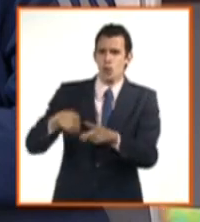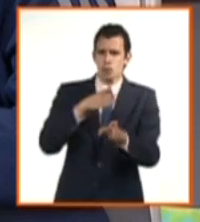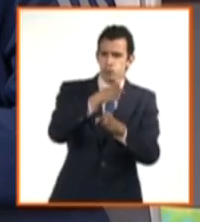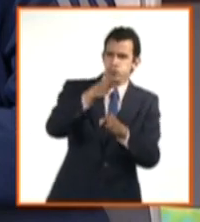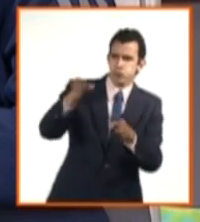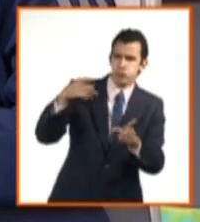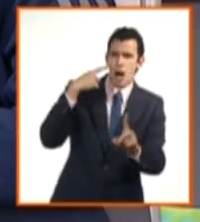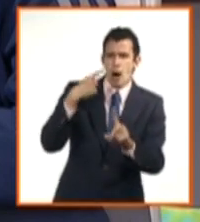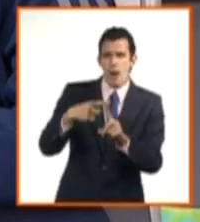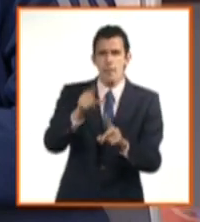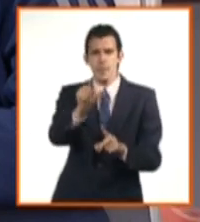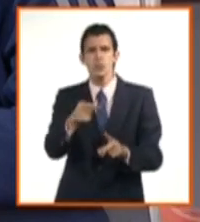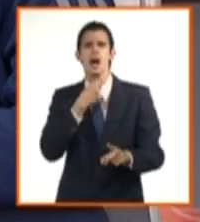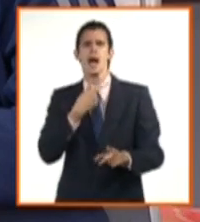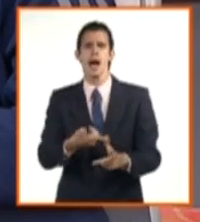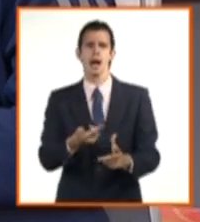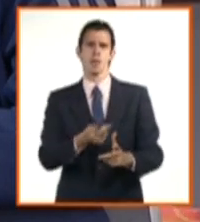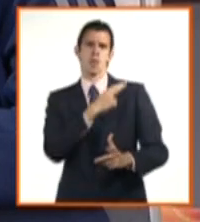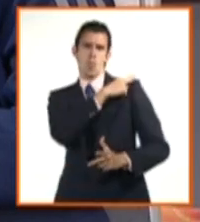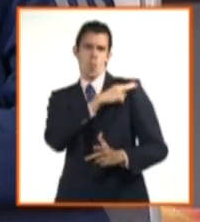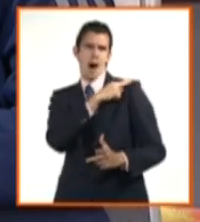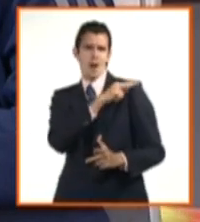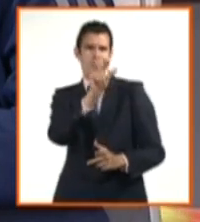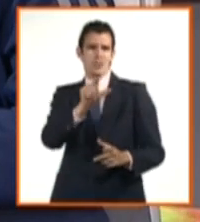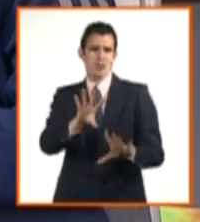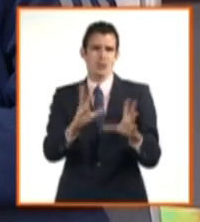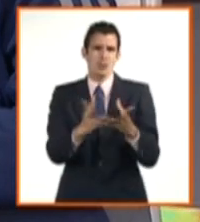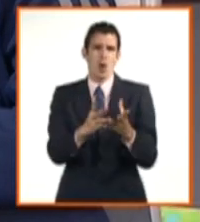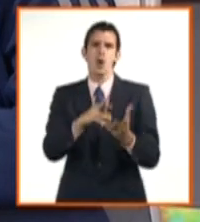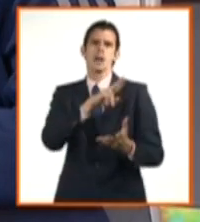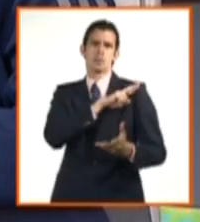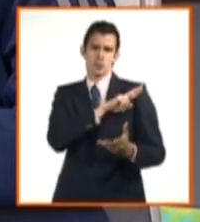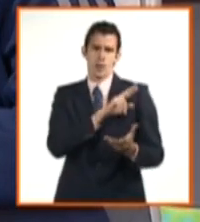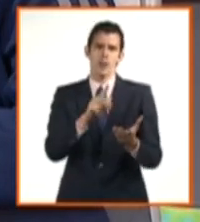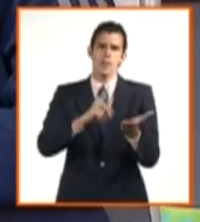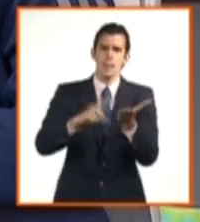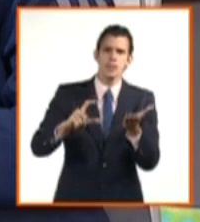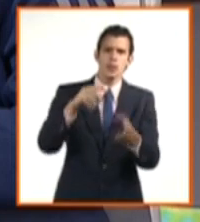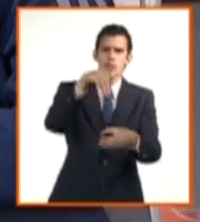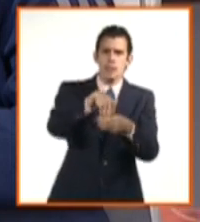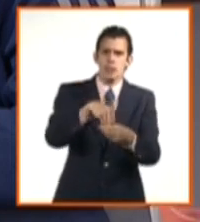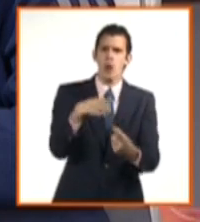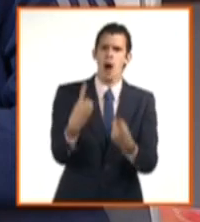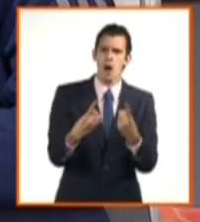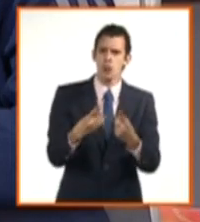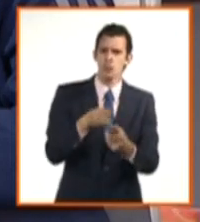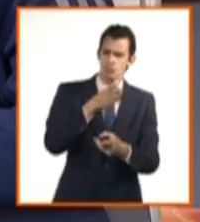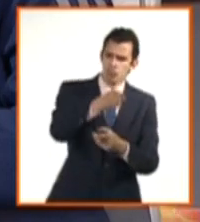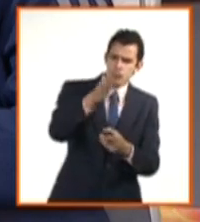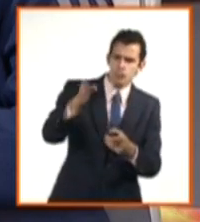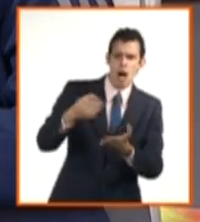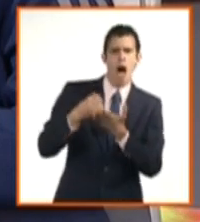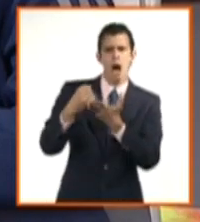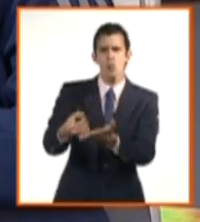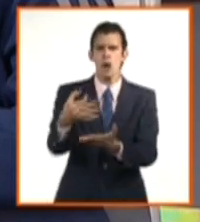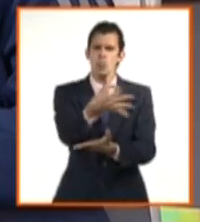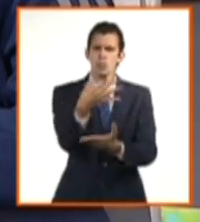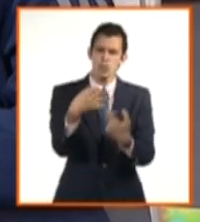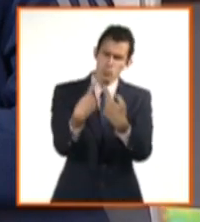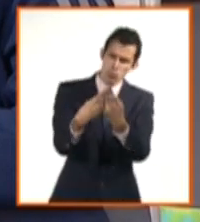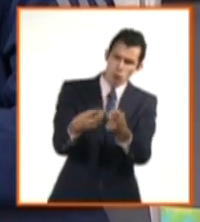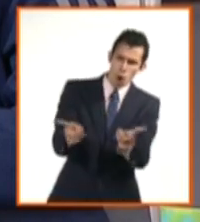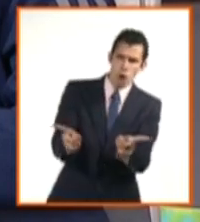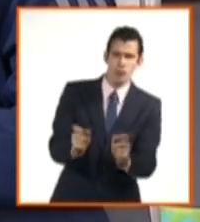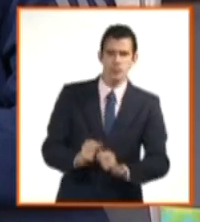cuadros desde la provincia del gobierno del partido de otro organismo a reforzar todos los municipios y así se ha estado